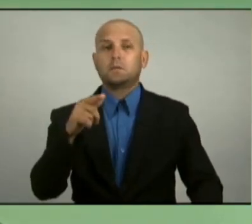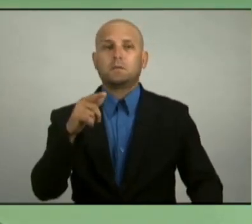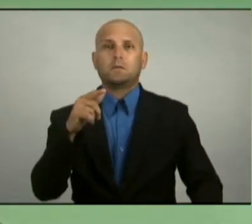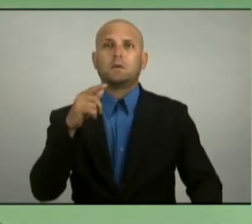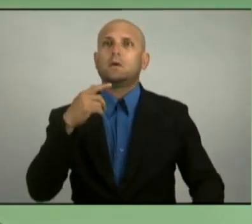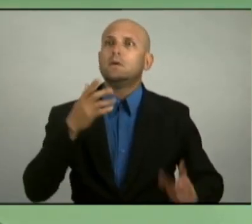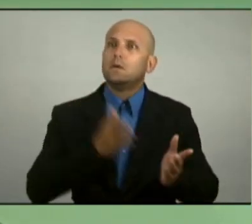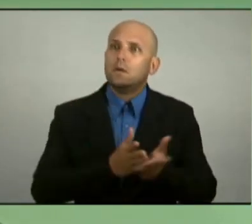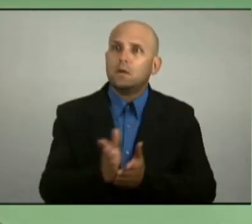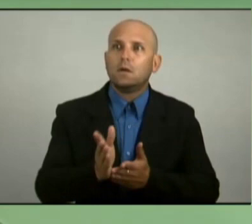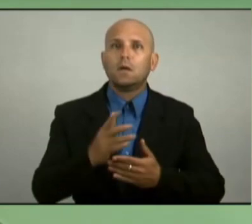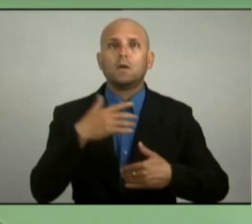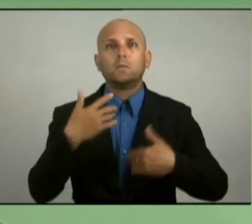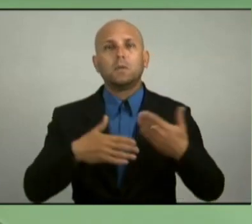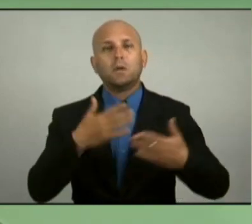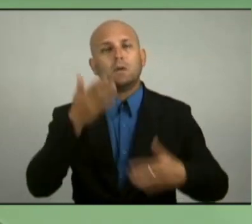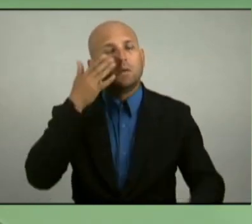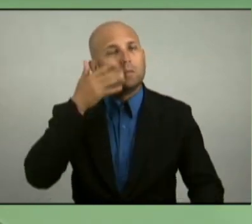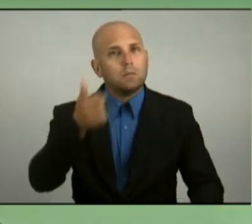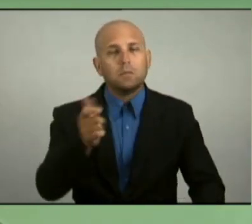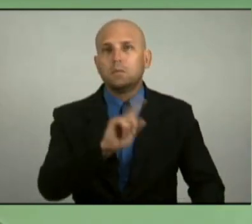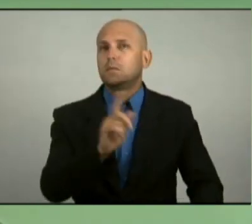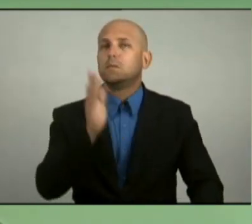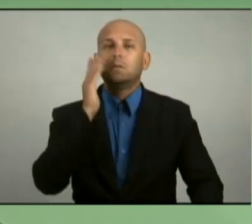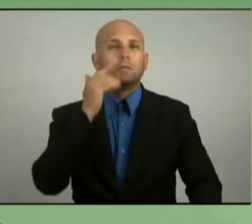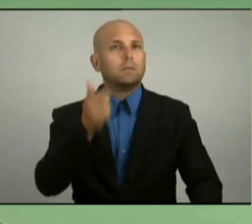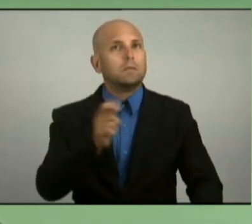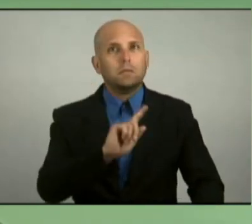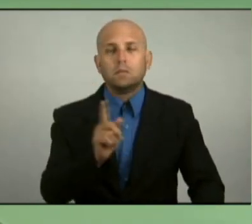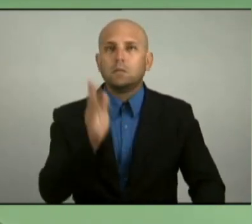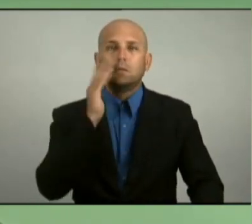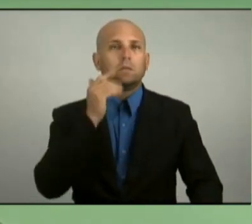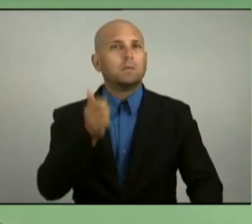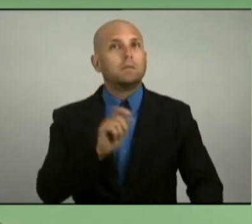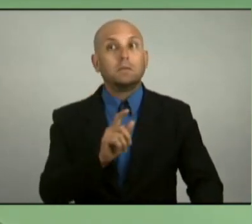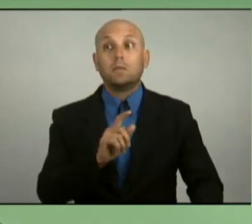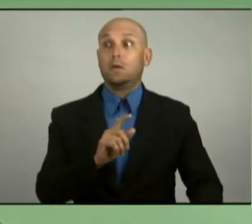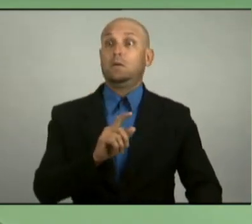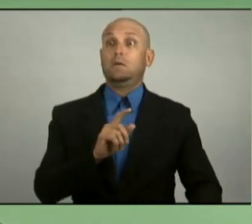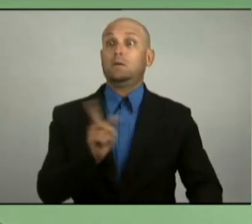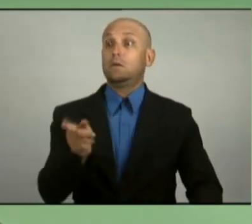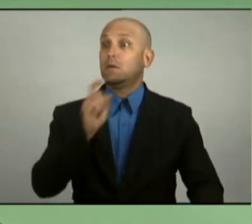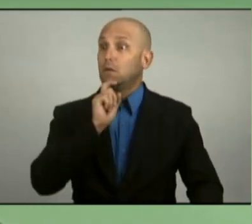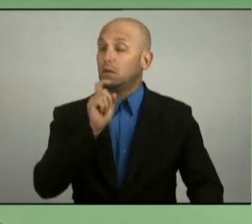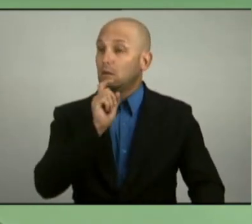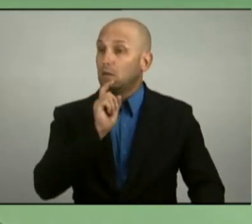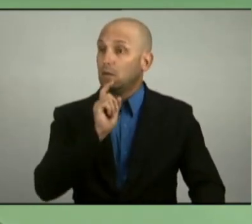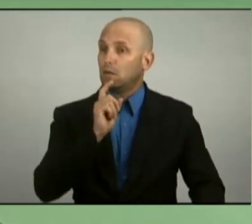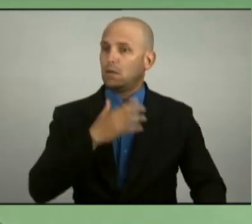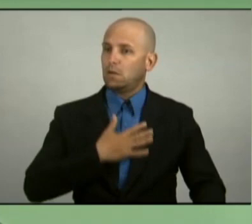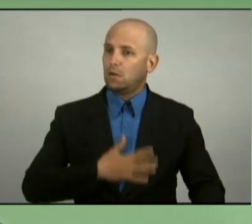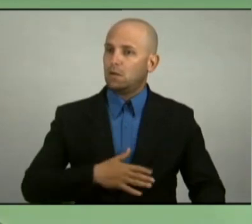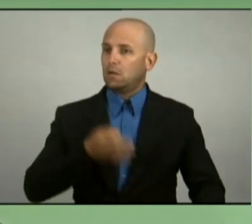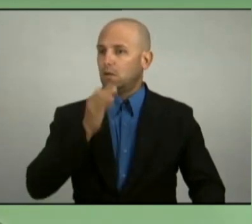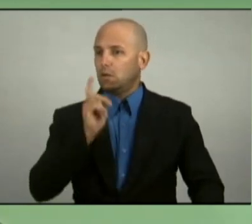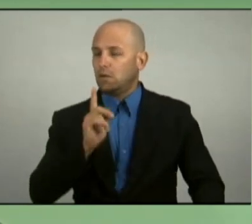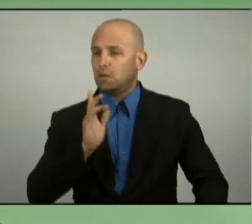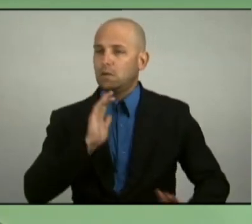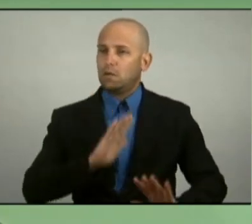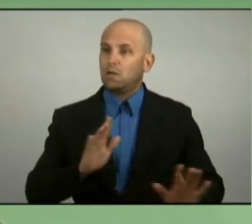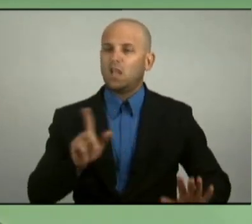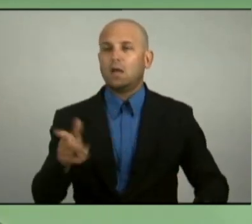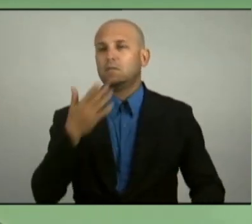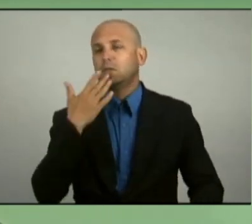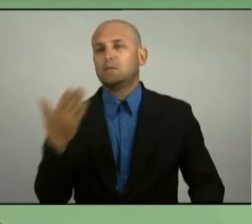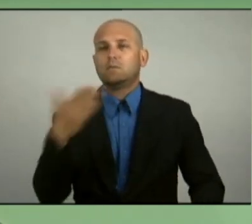persiste El trastorno del sueño Ahí sí no nos quedaría otra alternativa que bueno recurrir a un especialista y Buscar ya